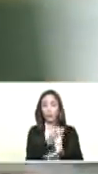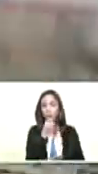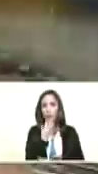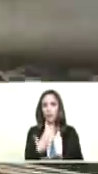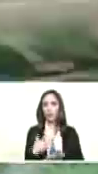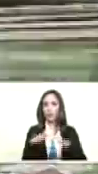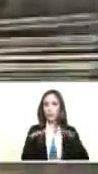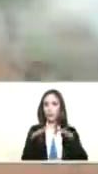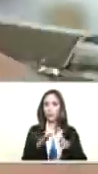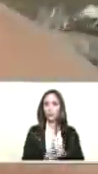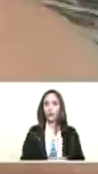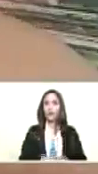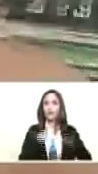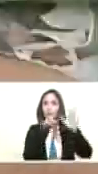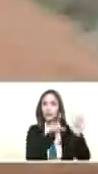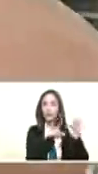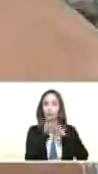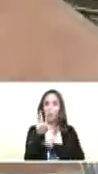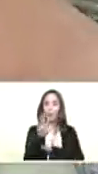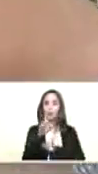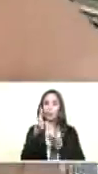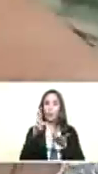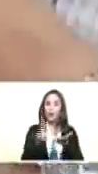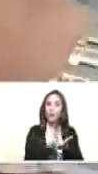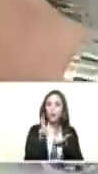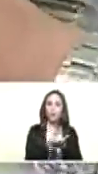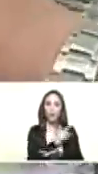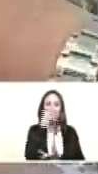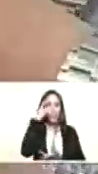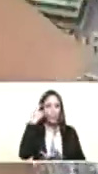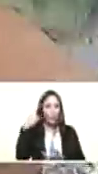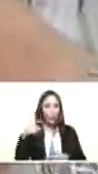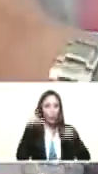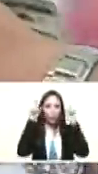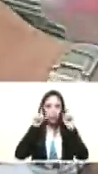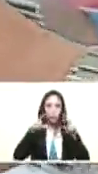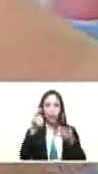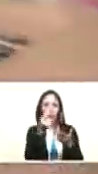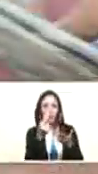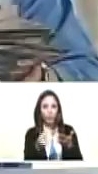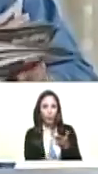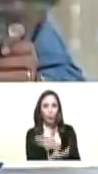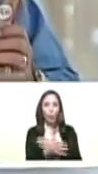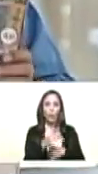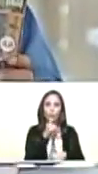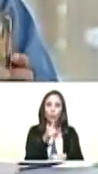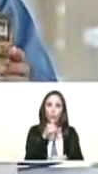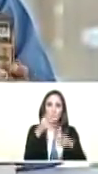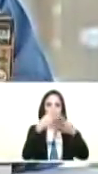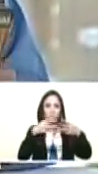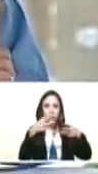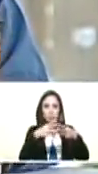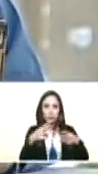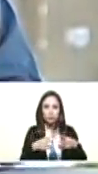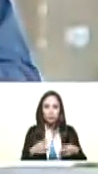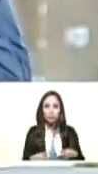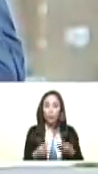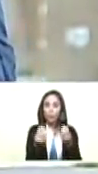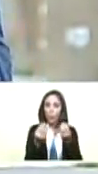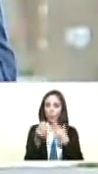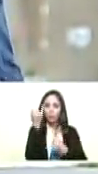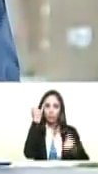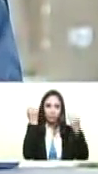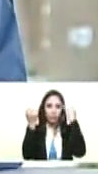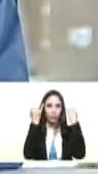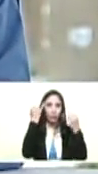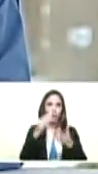mira, 64 revistas pedagógicas y bien ilustradas, bellas, bien hechas. Entonces, aquí también